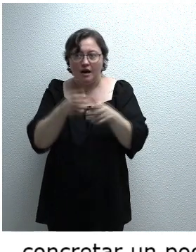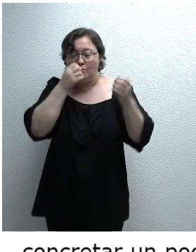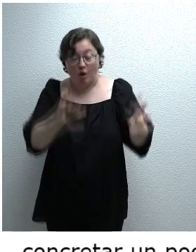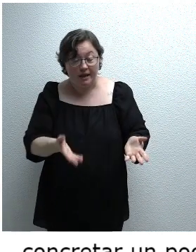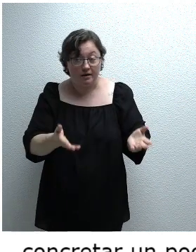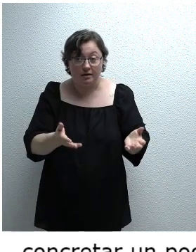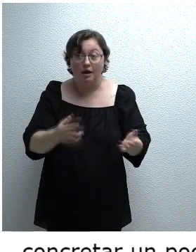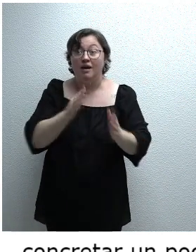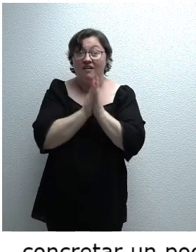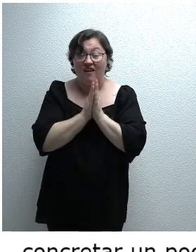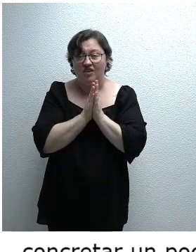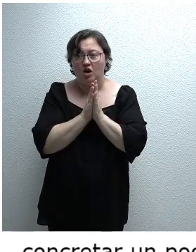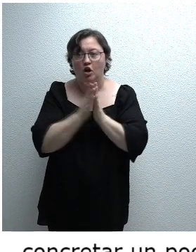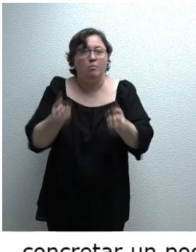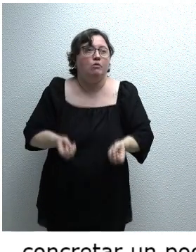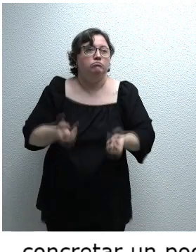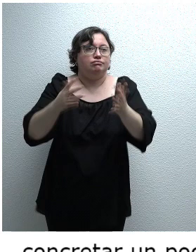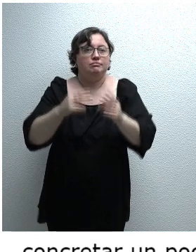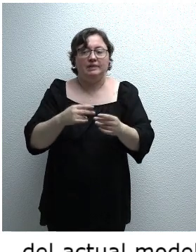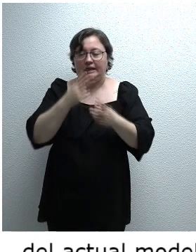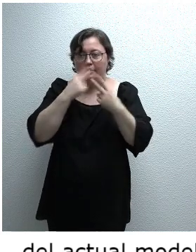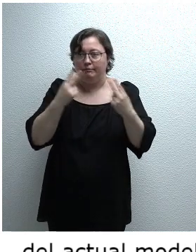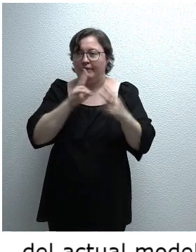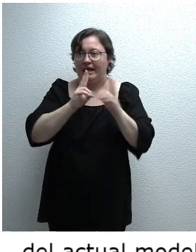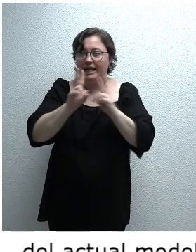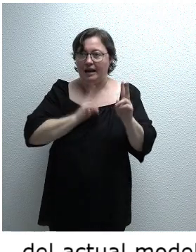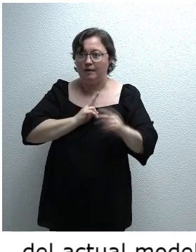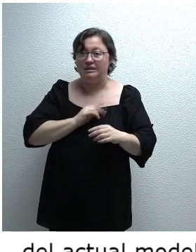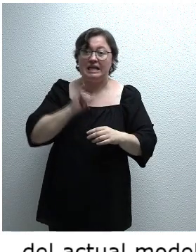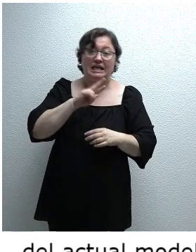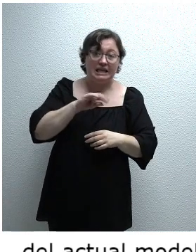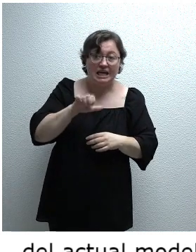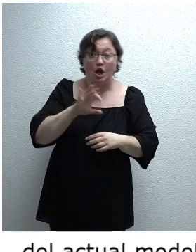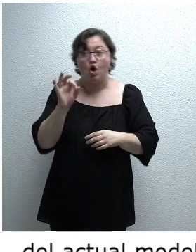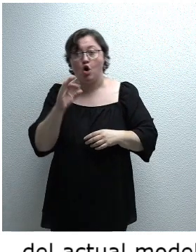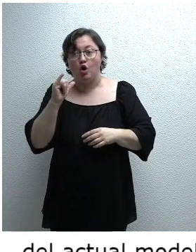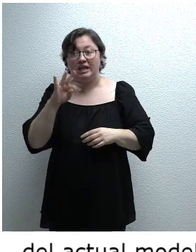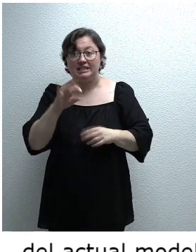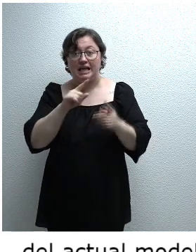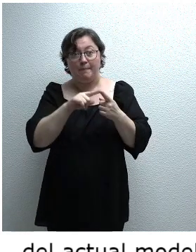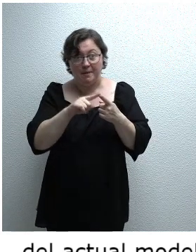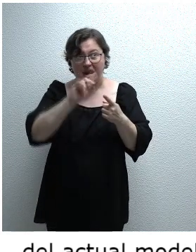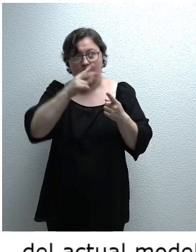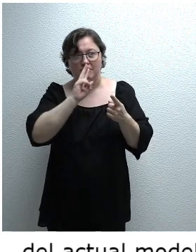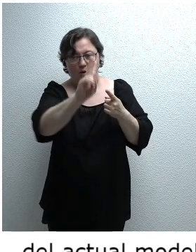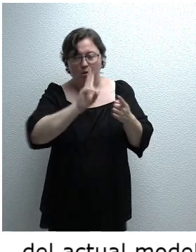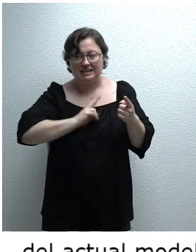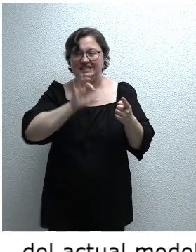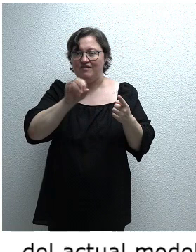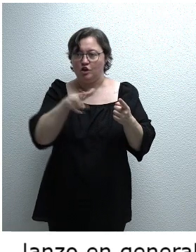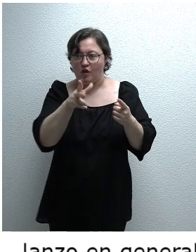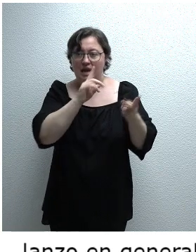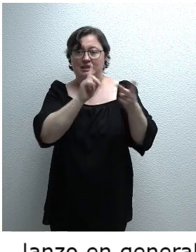pues por favor, esto lo lanzo en general, quizás a lo mejor Irene o Cristina para la primera pregunta sobre los servicios